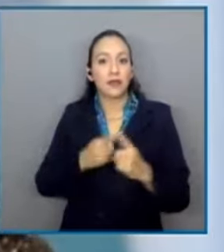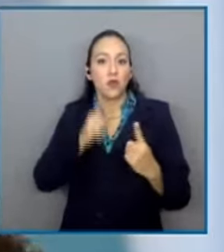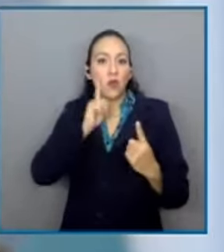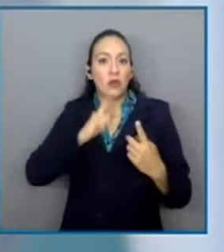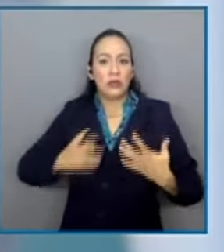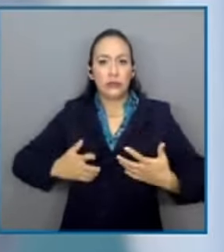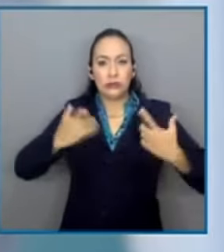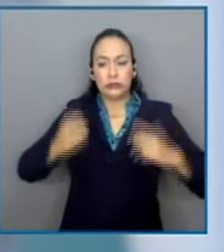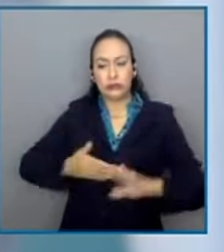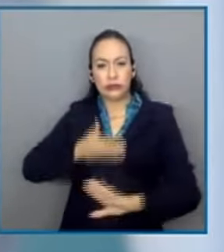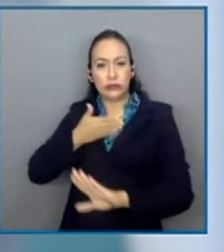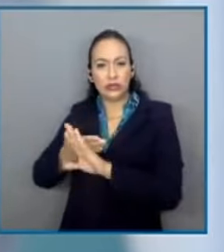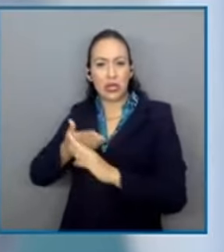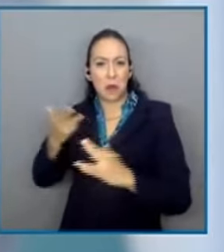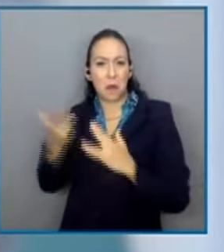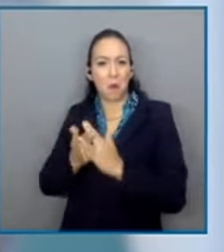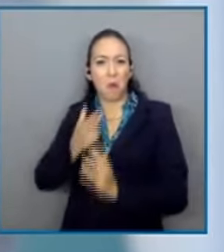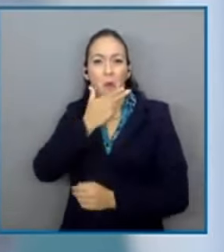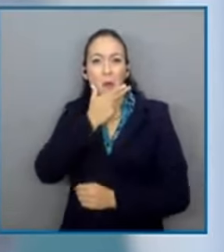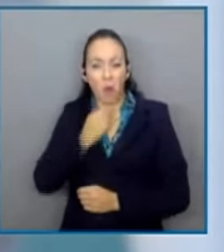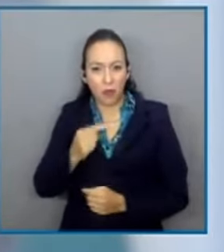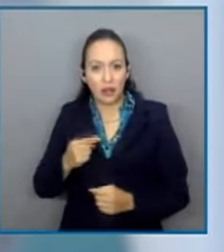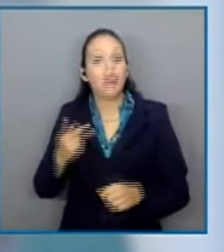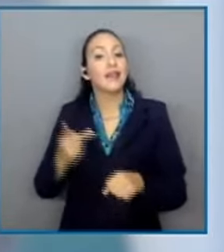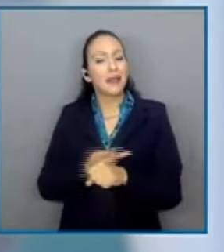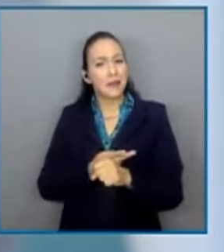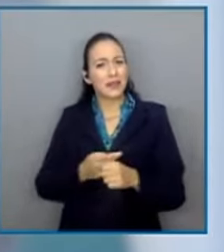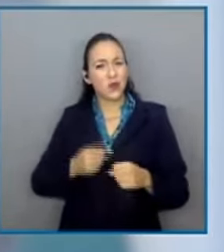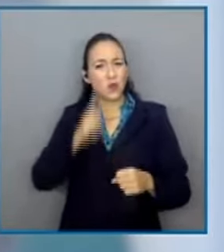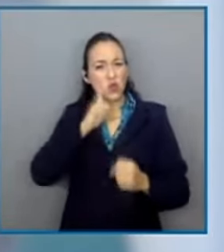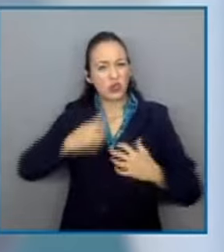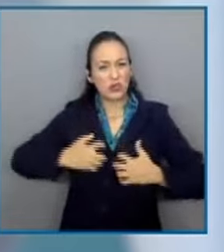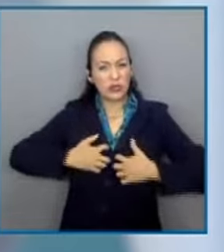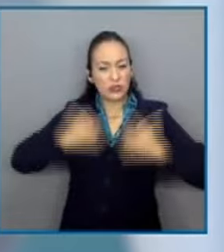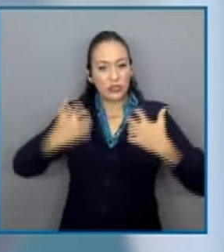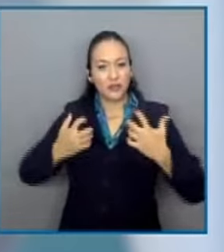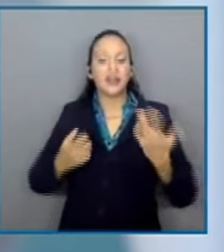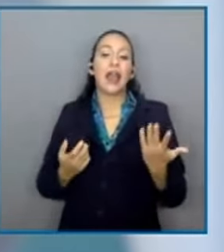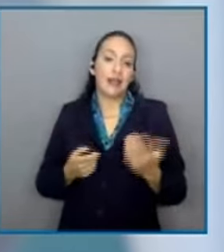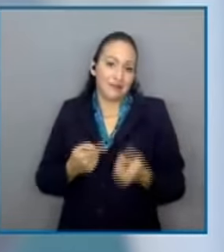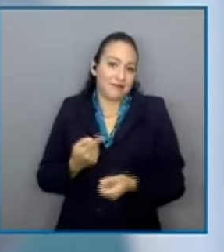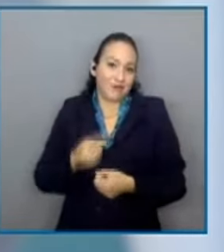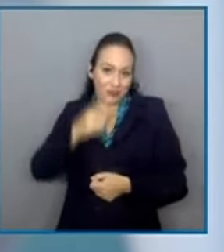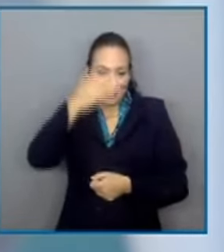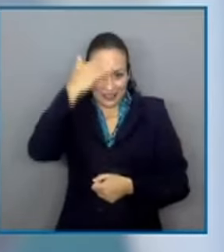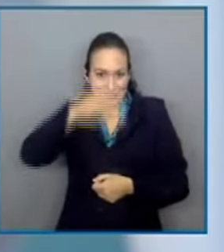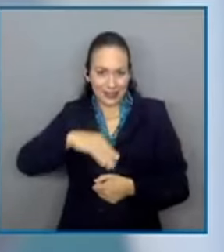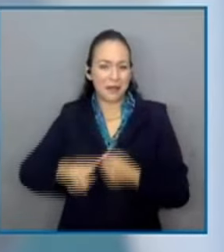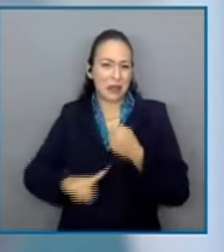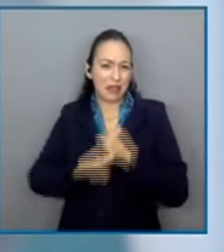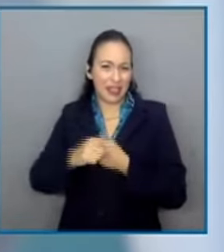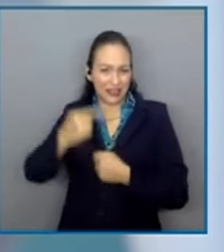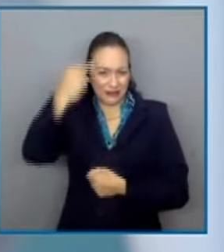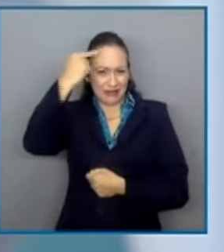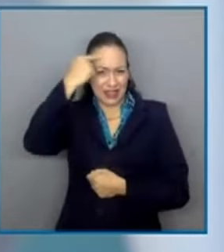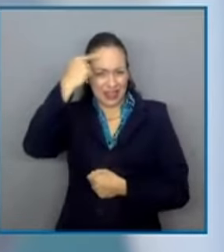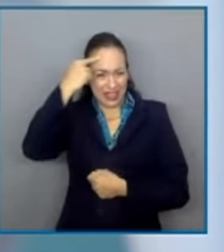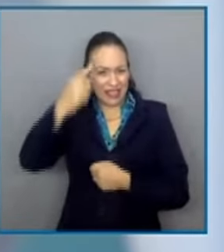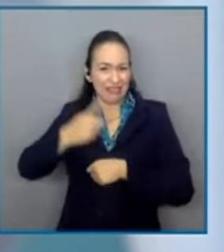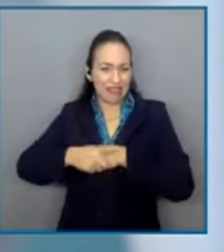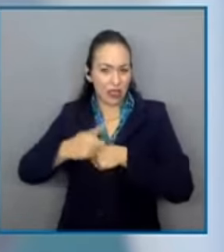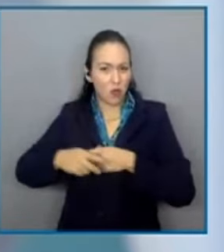están dañadas en su psique. ¿Y por qué no decirlo? También Miguel, el hijo de Vivi con su